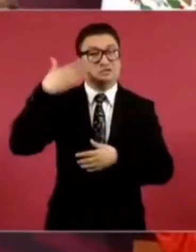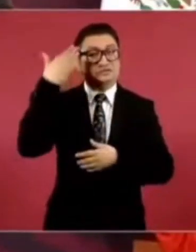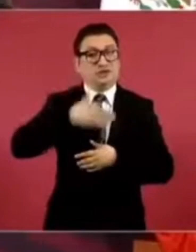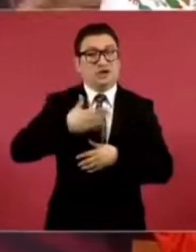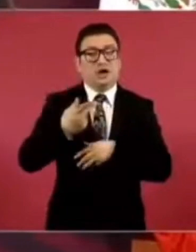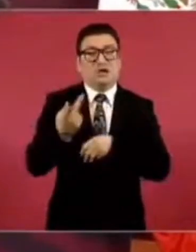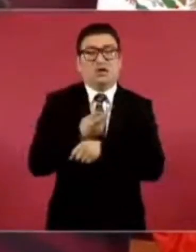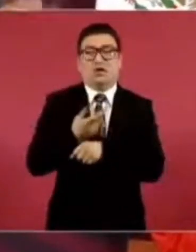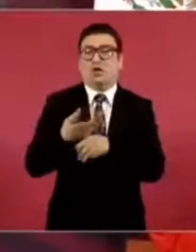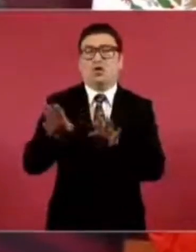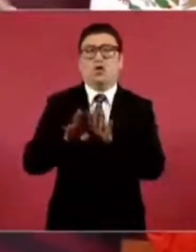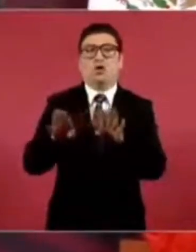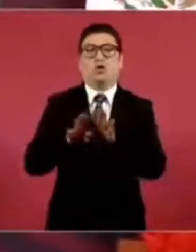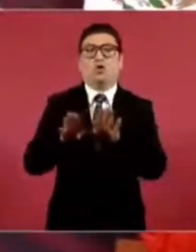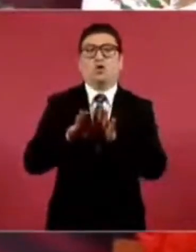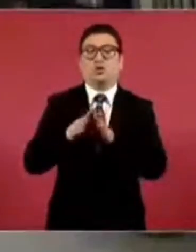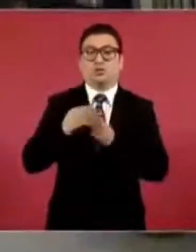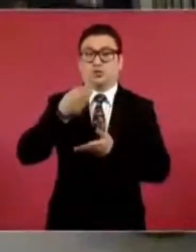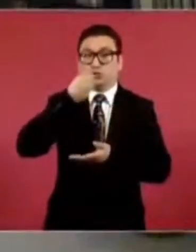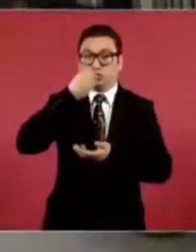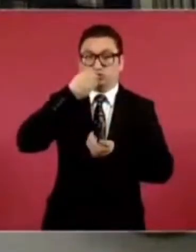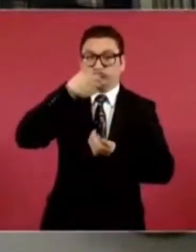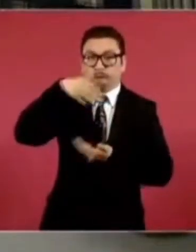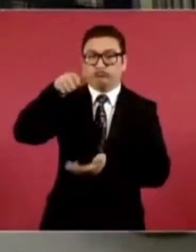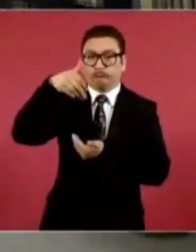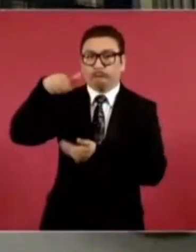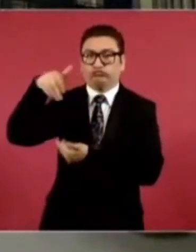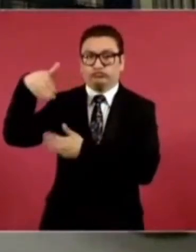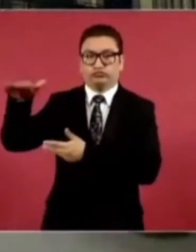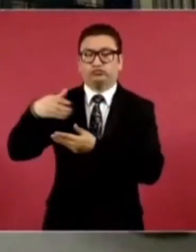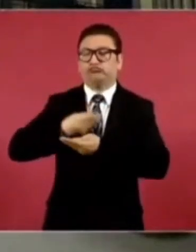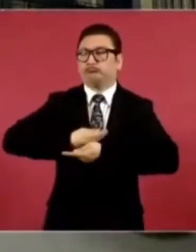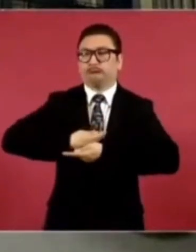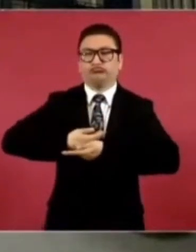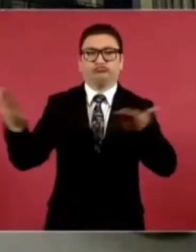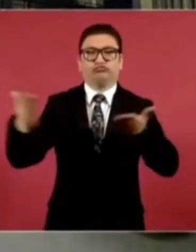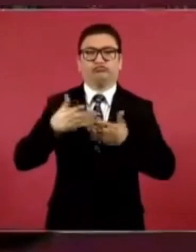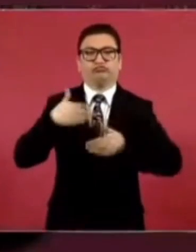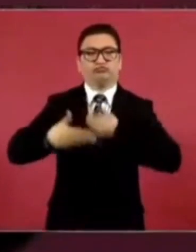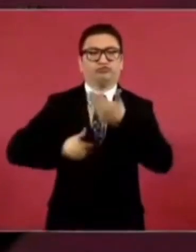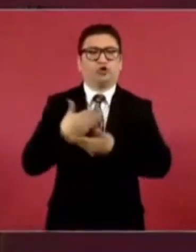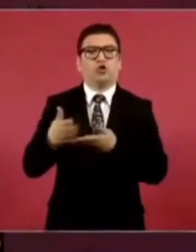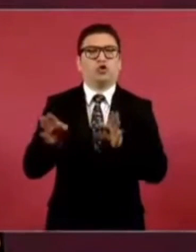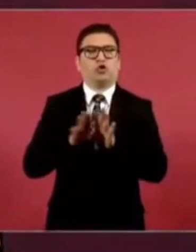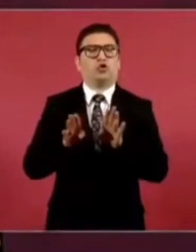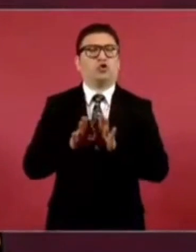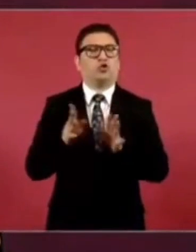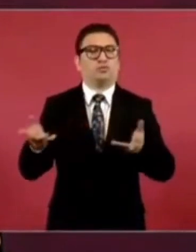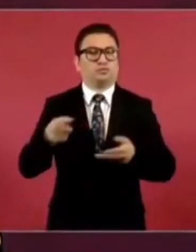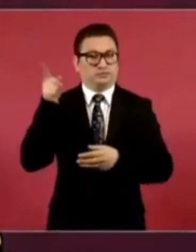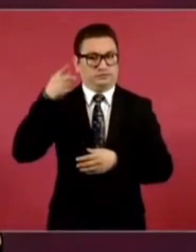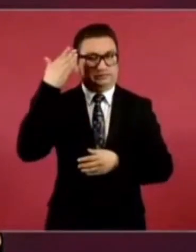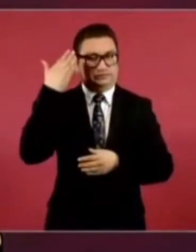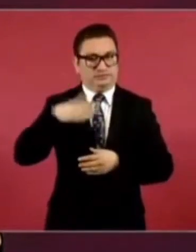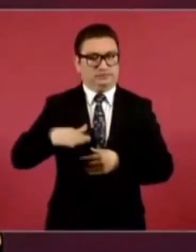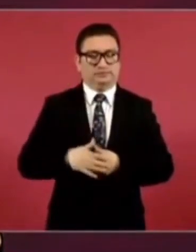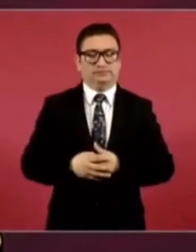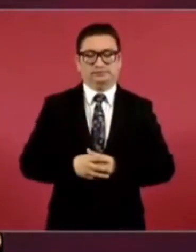están distribuyendo las despensas y los alimentos y cómo